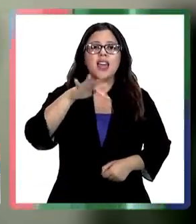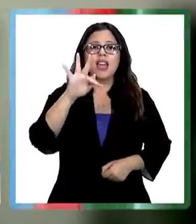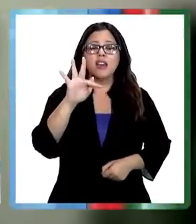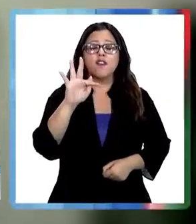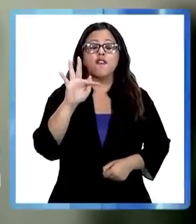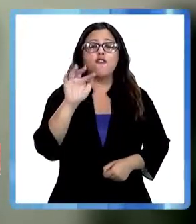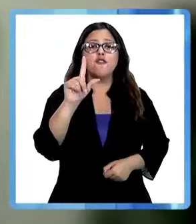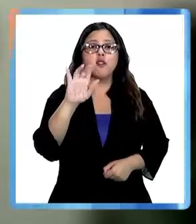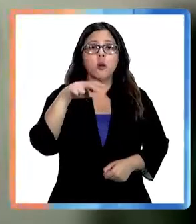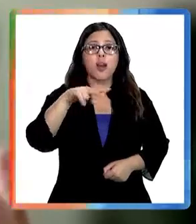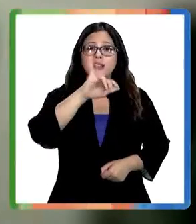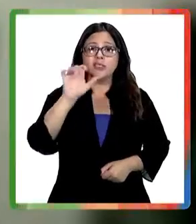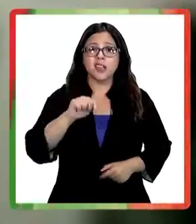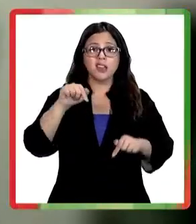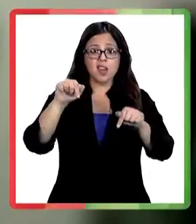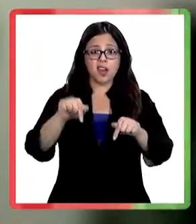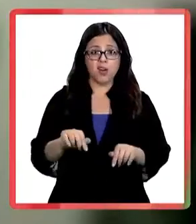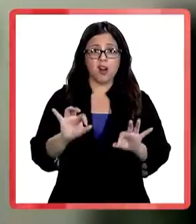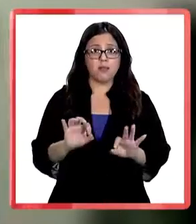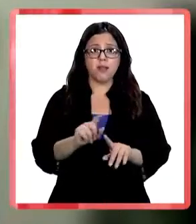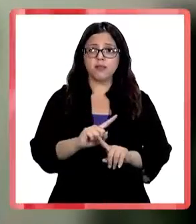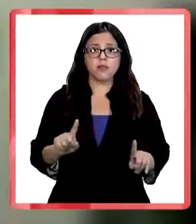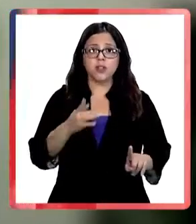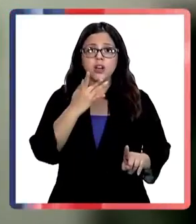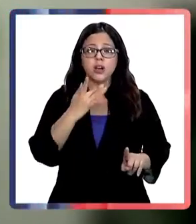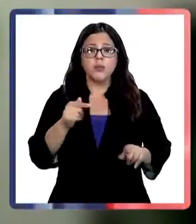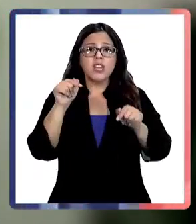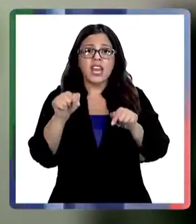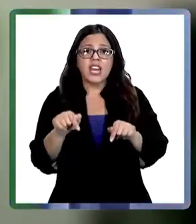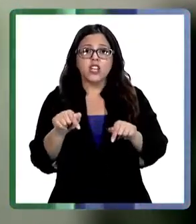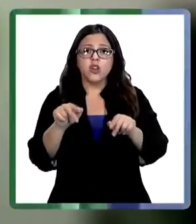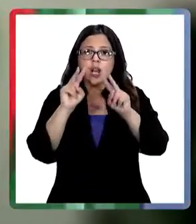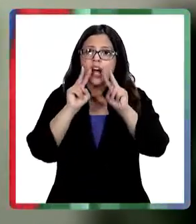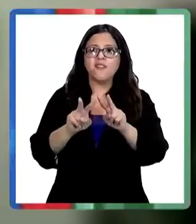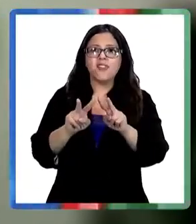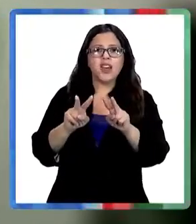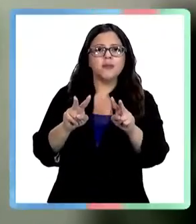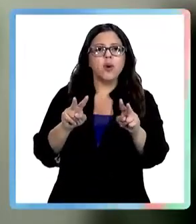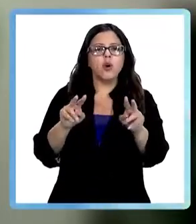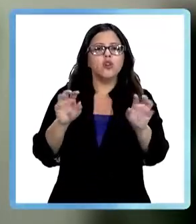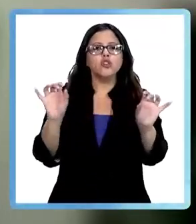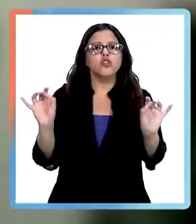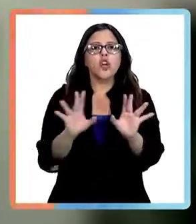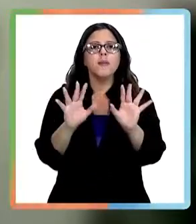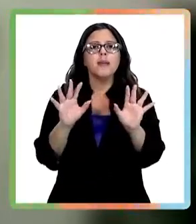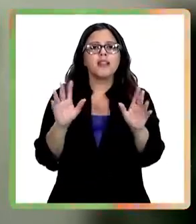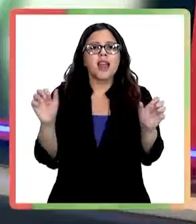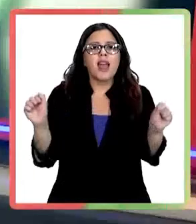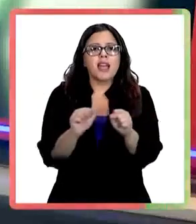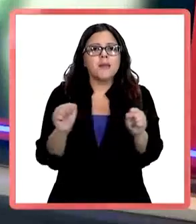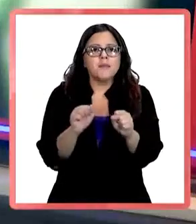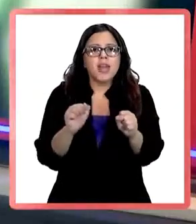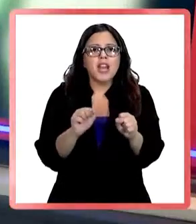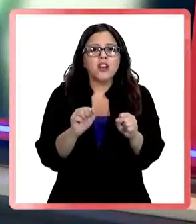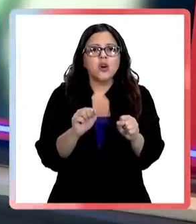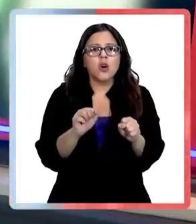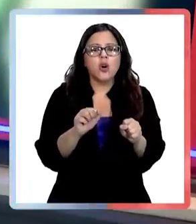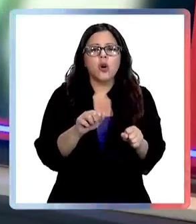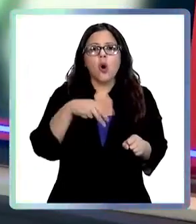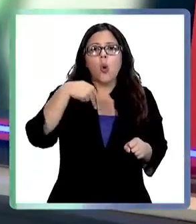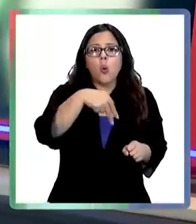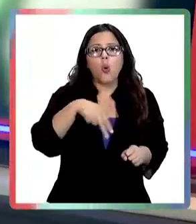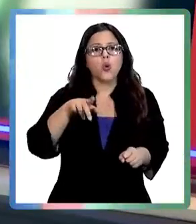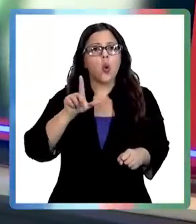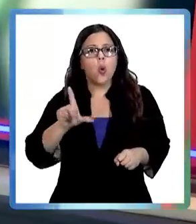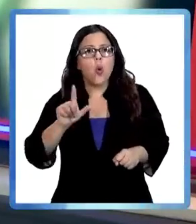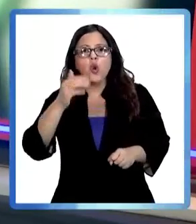habitual. Porque estos brotes o estas cantidades de circulación viral las vemos, pero en periodo de campaña invierno, junio, julio, agosto. Sin